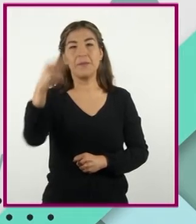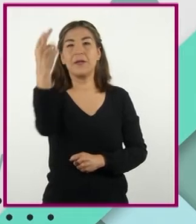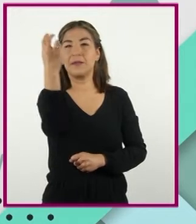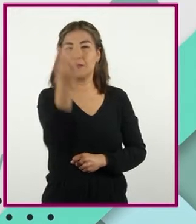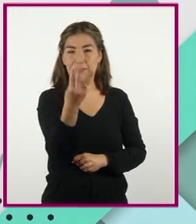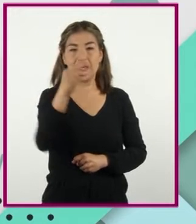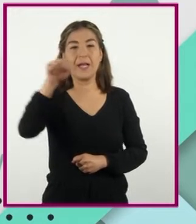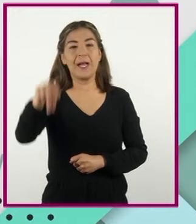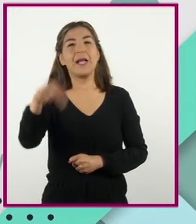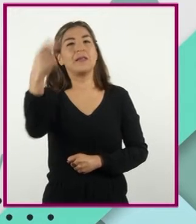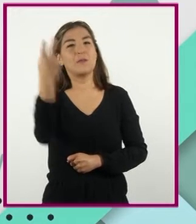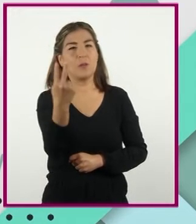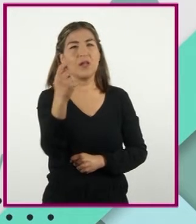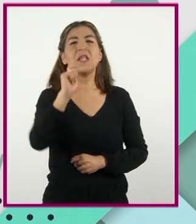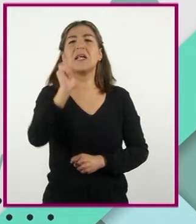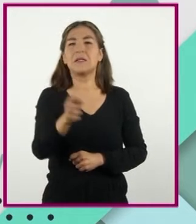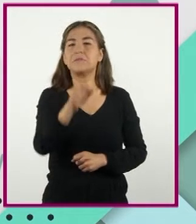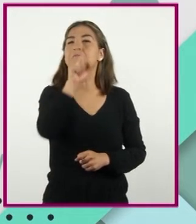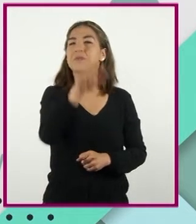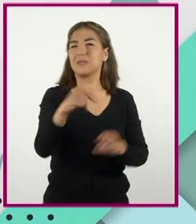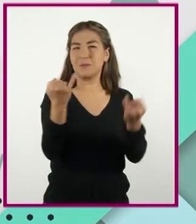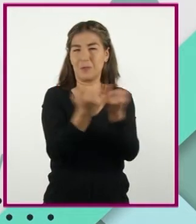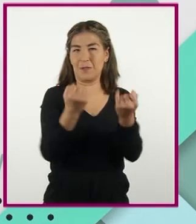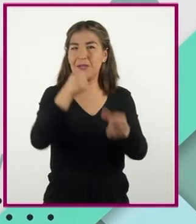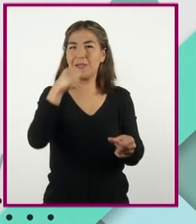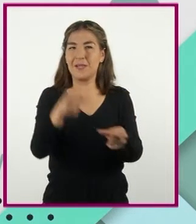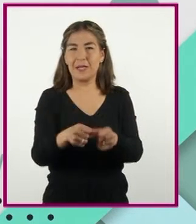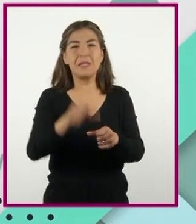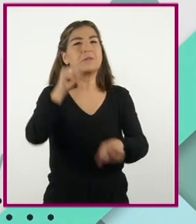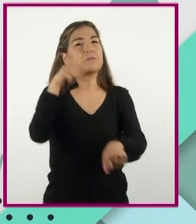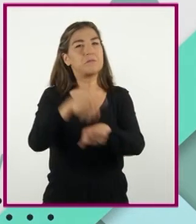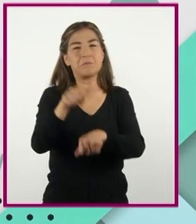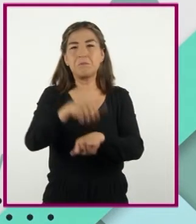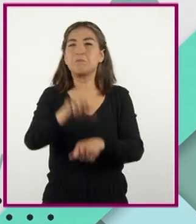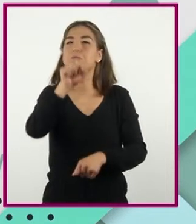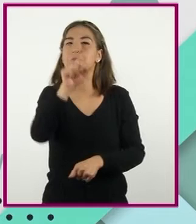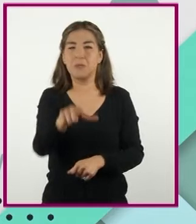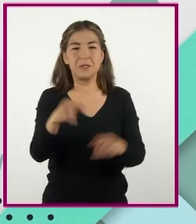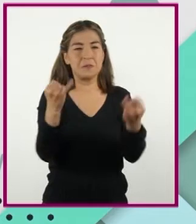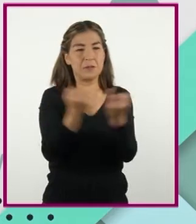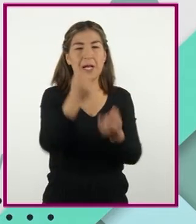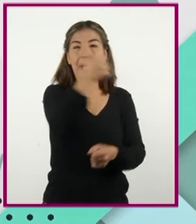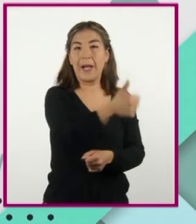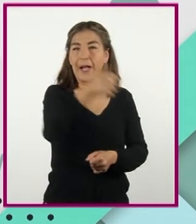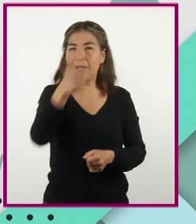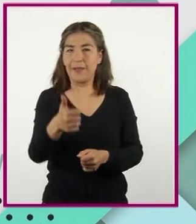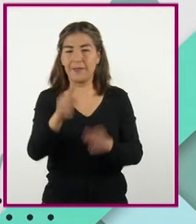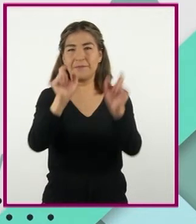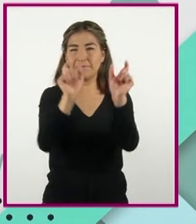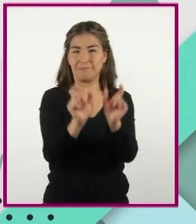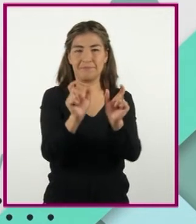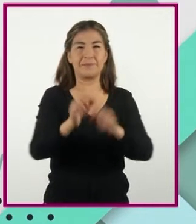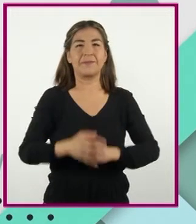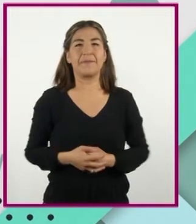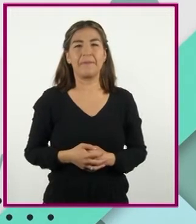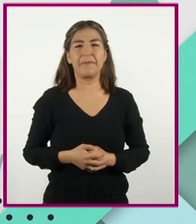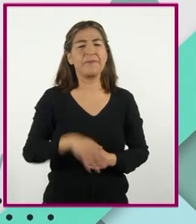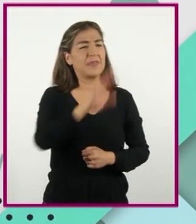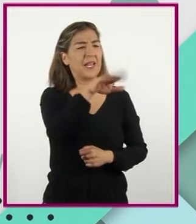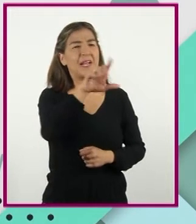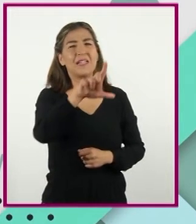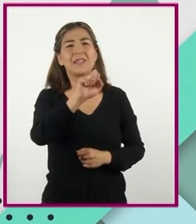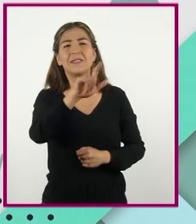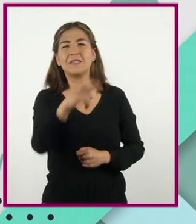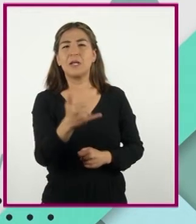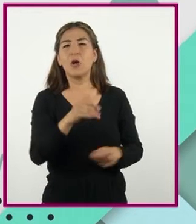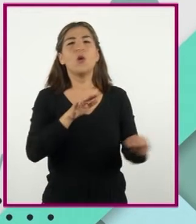al cuadrado, tienen las mismas literales, elevadas al mismo exponente, cada una de ellas. Leslie,